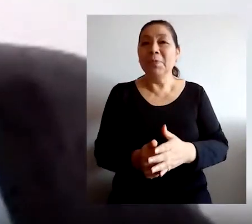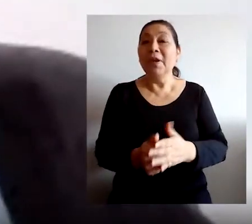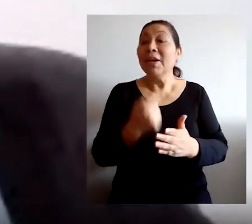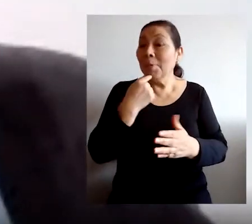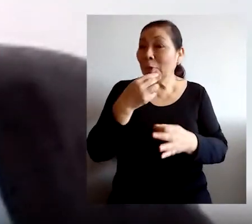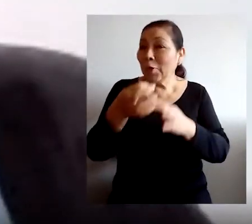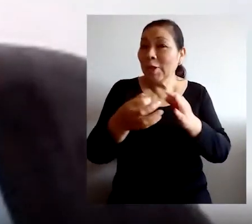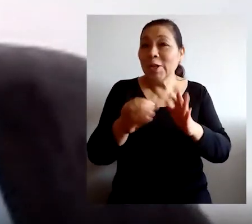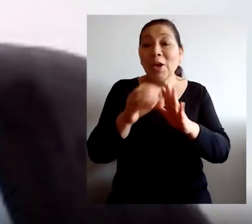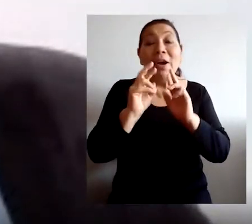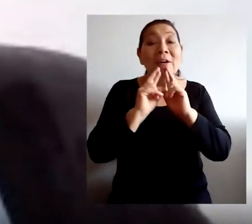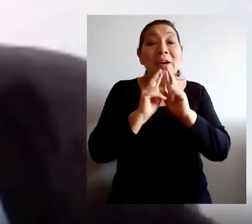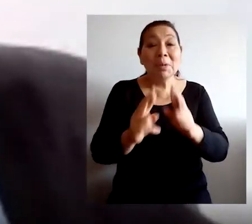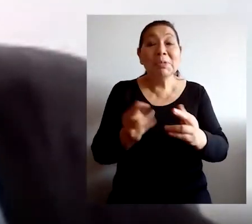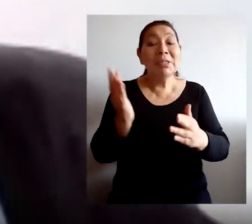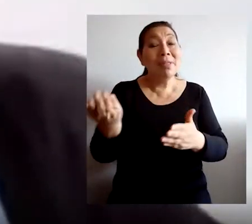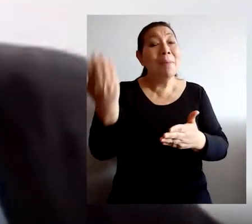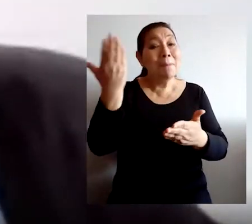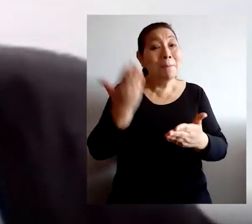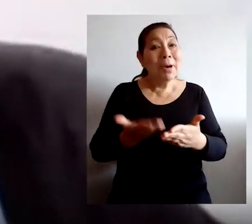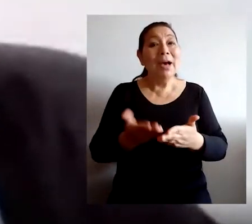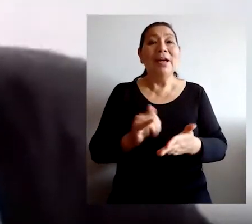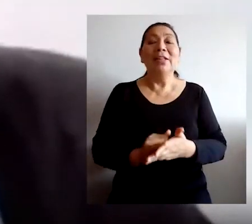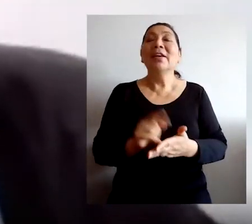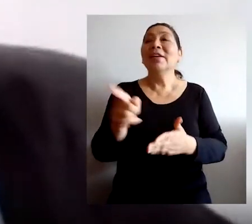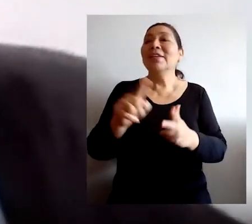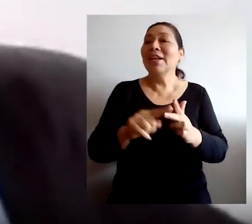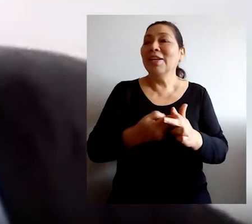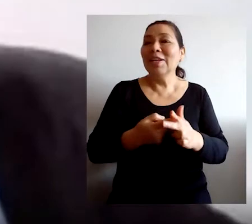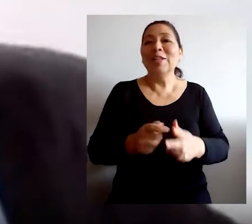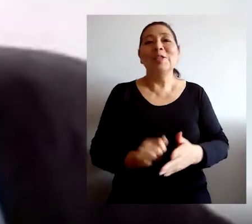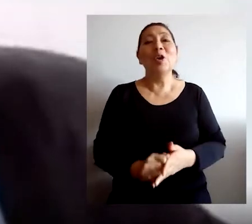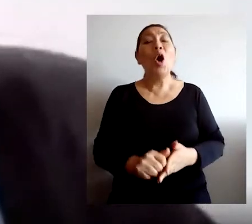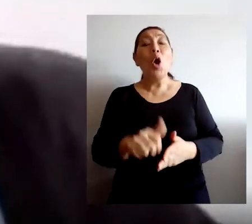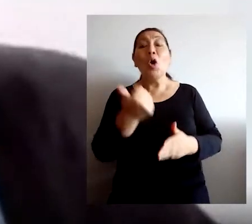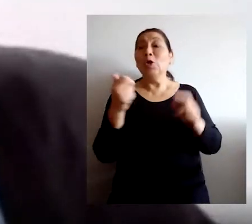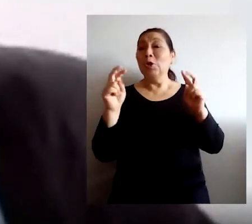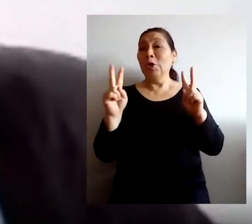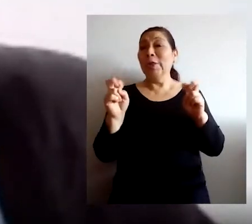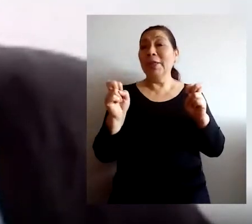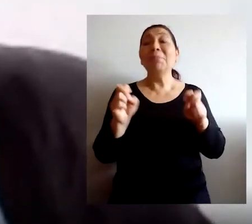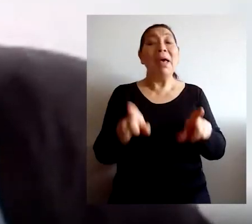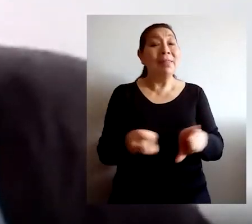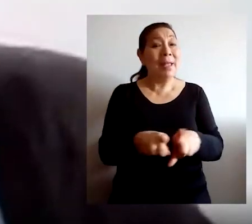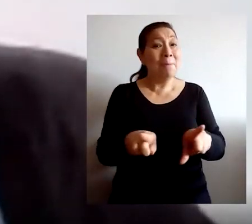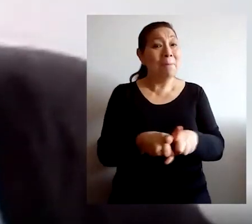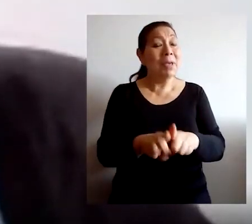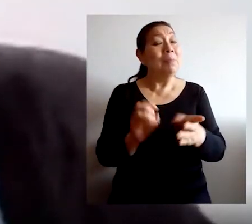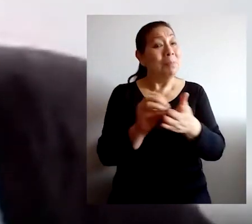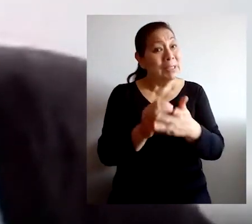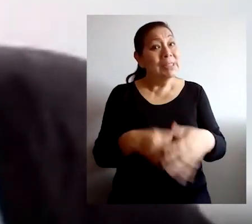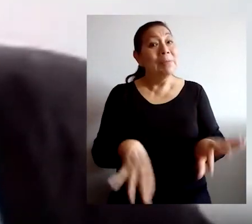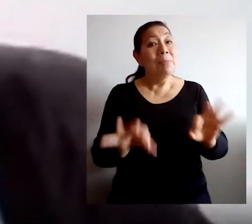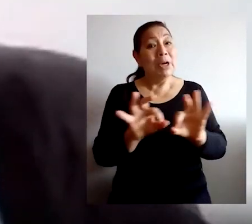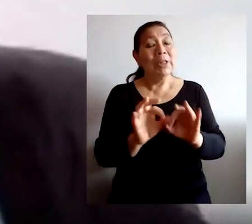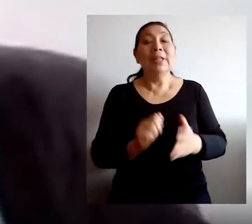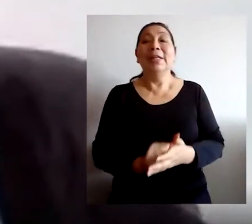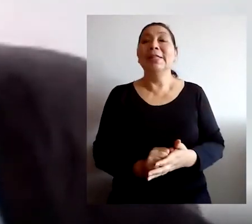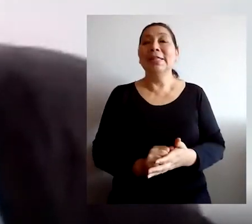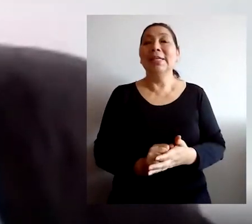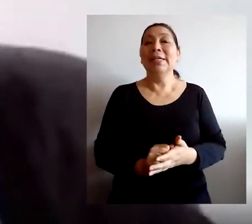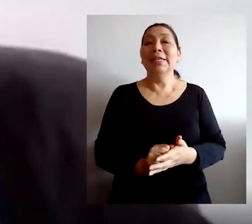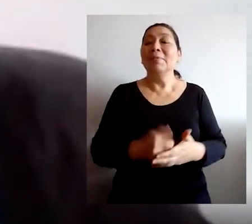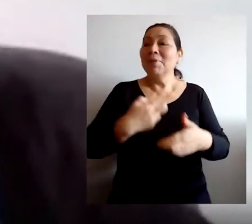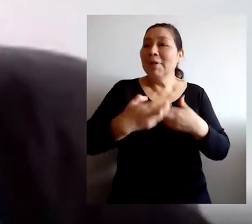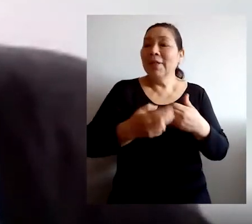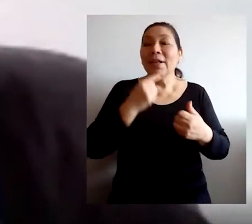hemos referido en la contestación de demanda que lo inició. Otro punto también trascendente con respecto y que